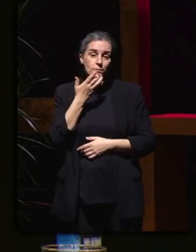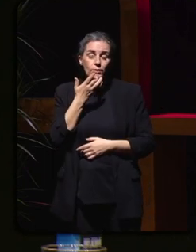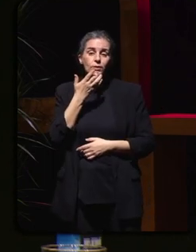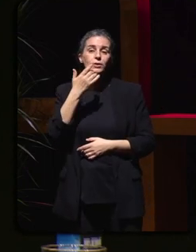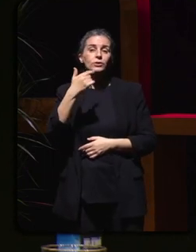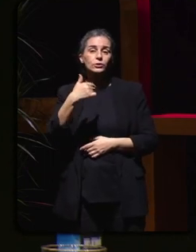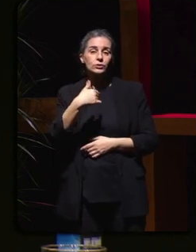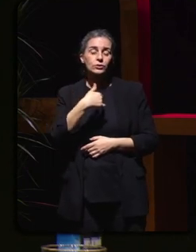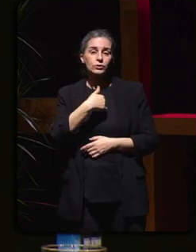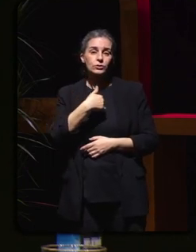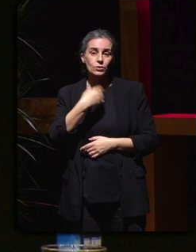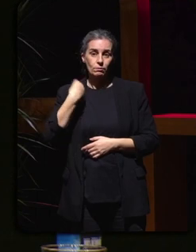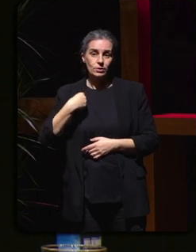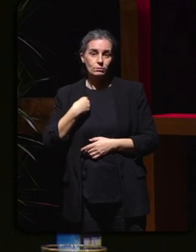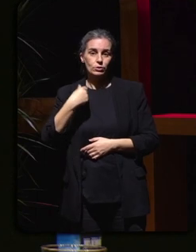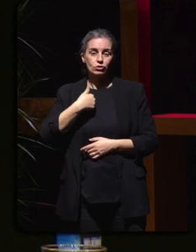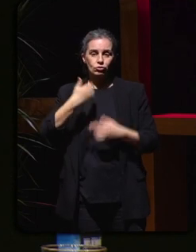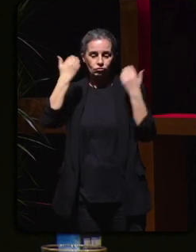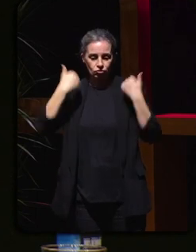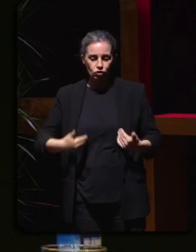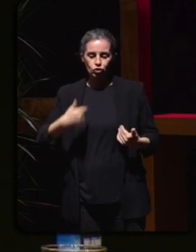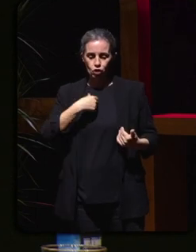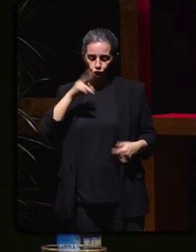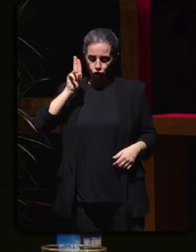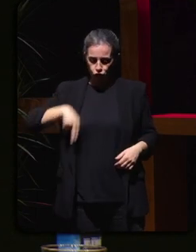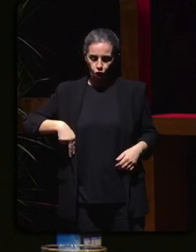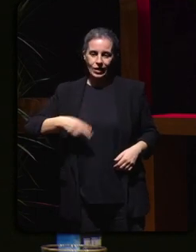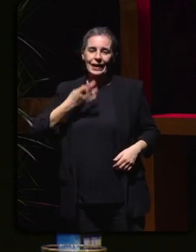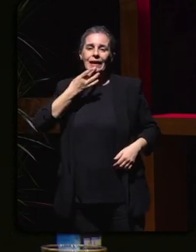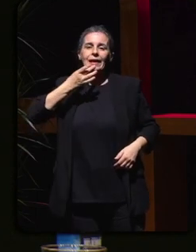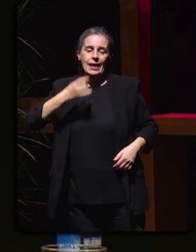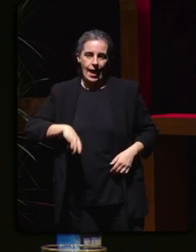pongo en quién soy digo que soy